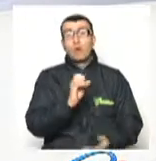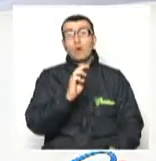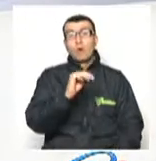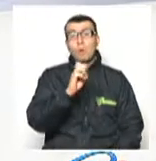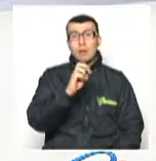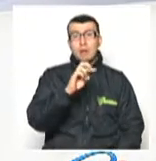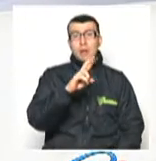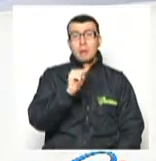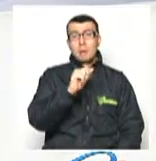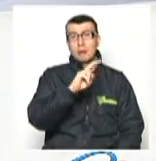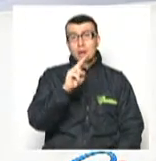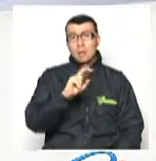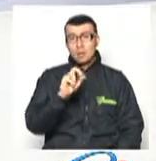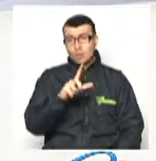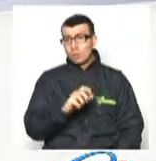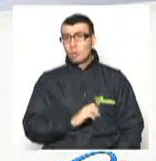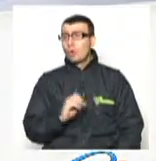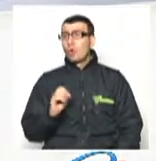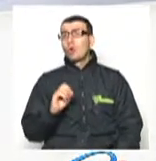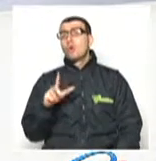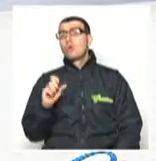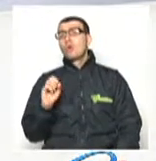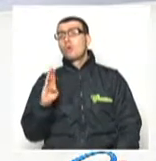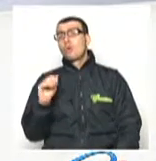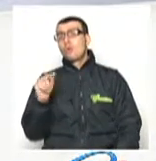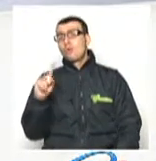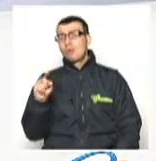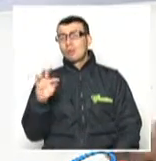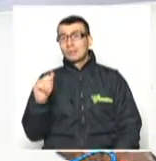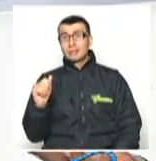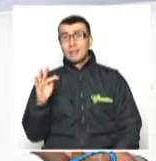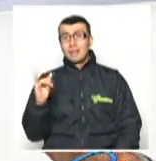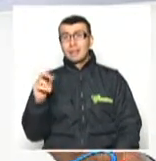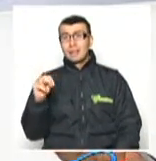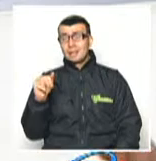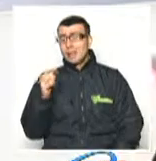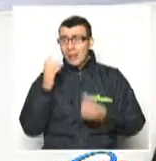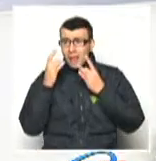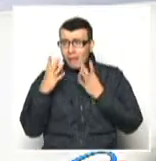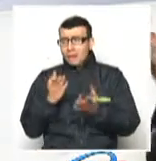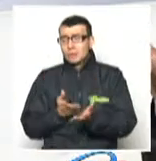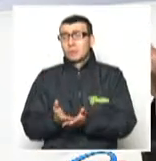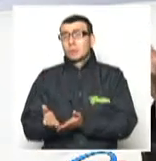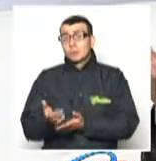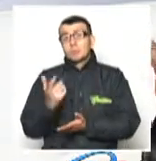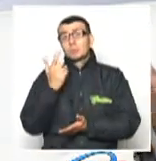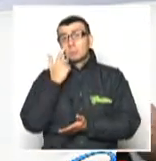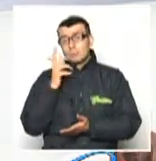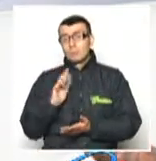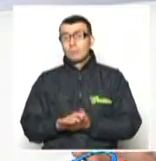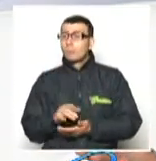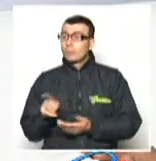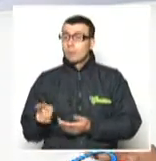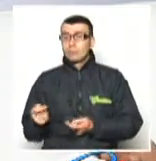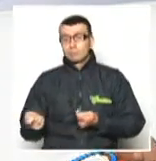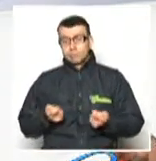el jengibrocilo y la lovastatina tienen efectos gravísimos y demás, porque hay gente tomando mucho eso, como muchos de ustedes estarán tomando